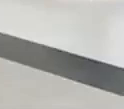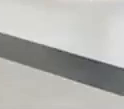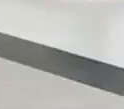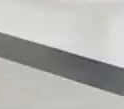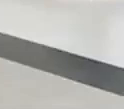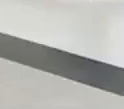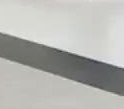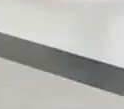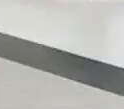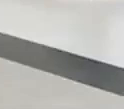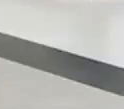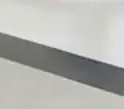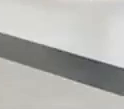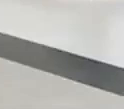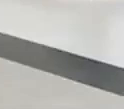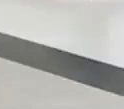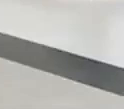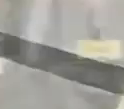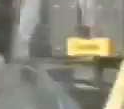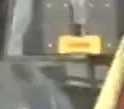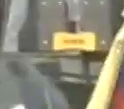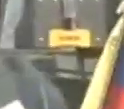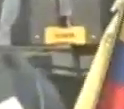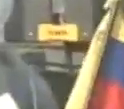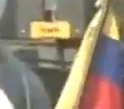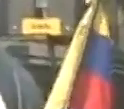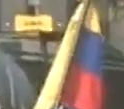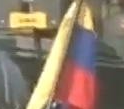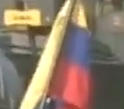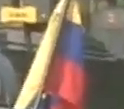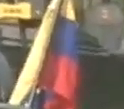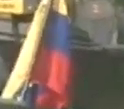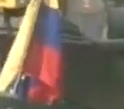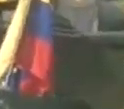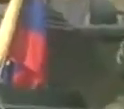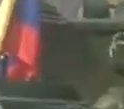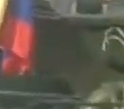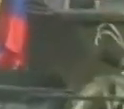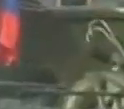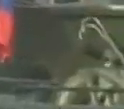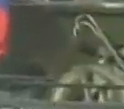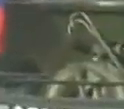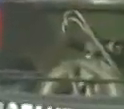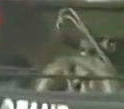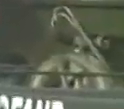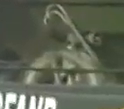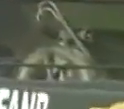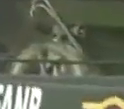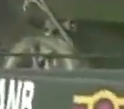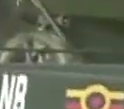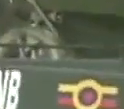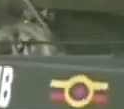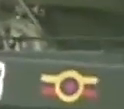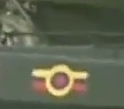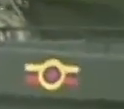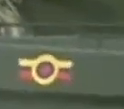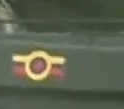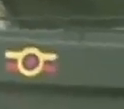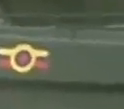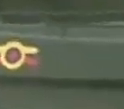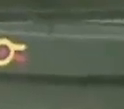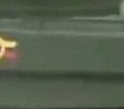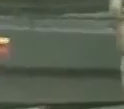impresiones de lo que ocurre. Hoy está celebrando el aniversario número 16 de la Fuerza Armada Nacional Bolivariana, exactamente el Comando